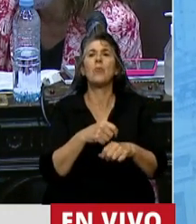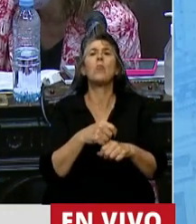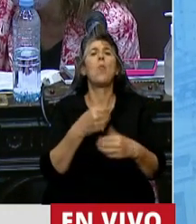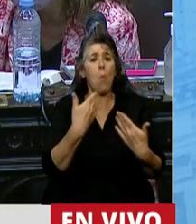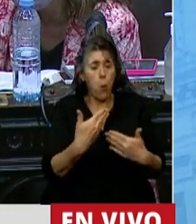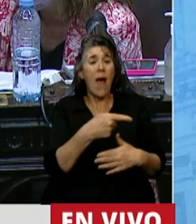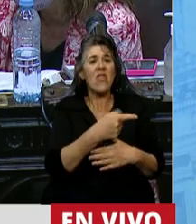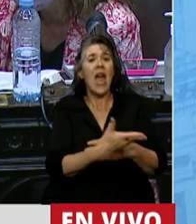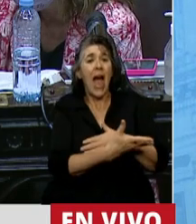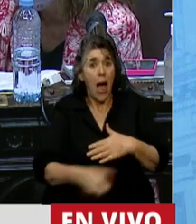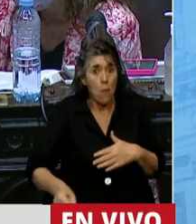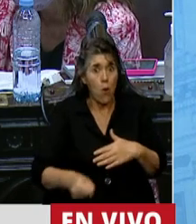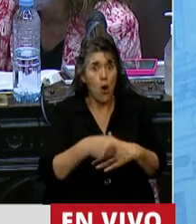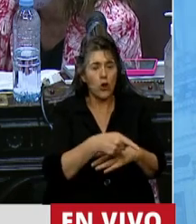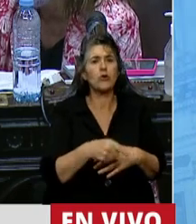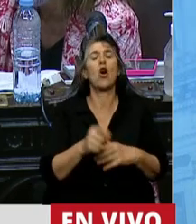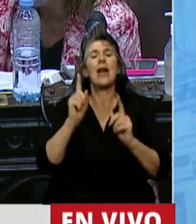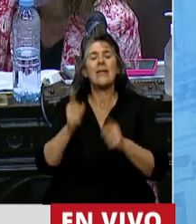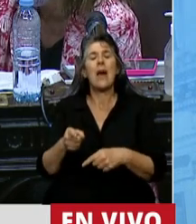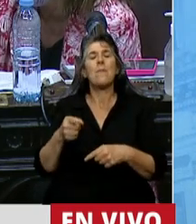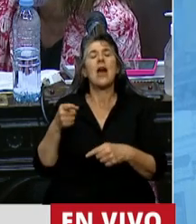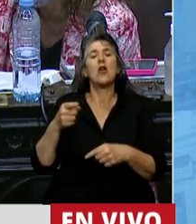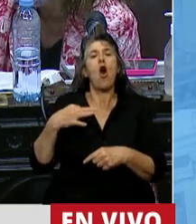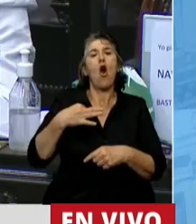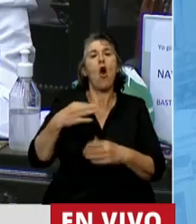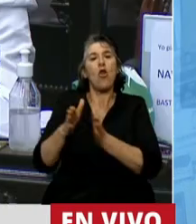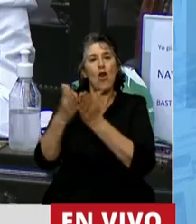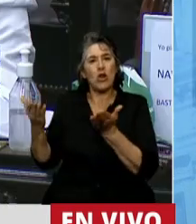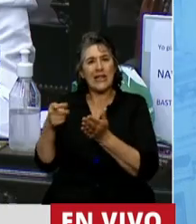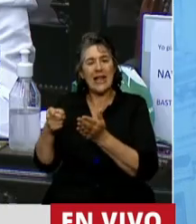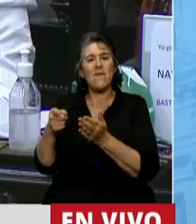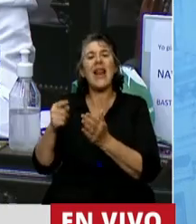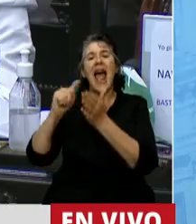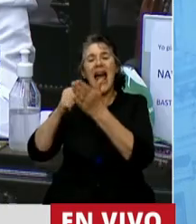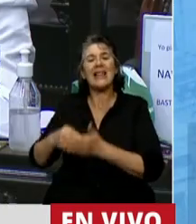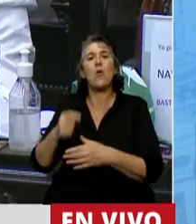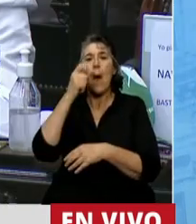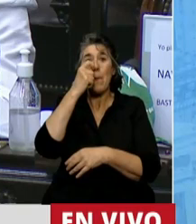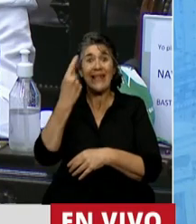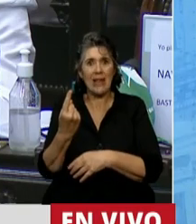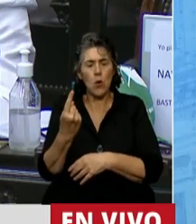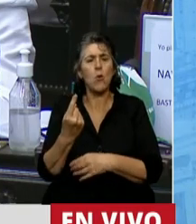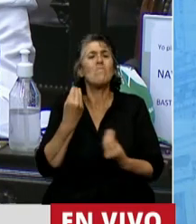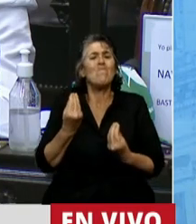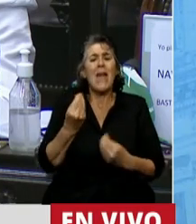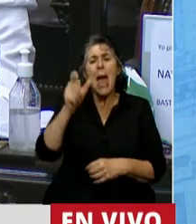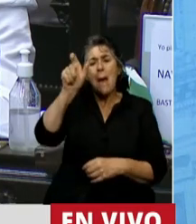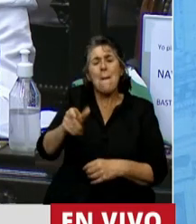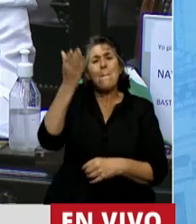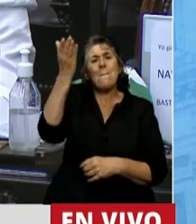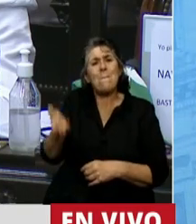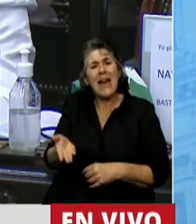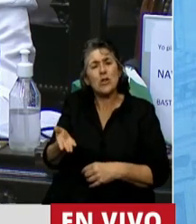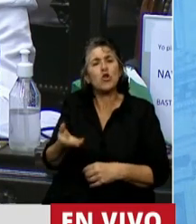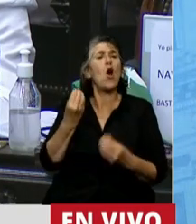aborto y nuestro Código Civil en su artículo 21 que determina que la calidad de persona se encuentra condicionada al necesario